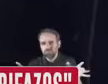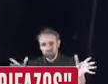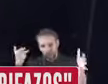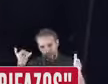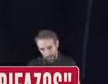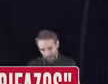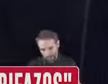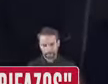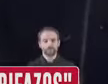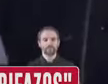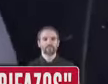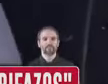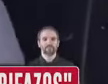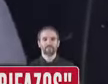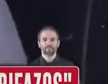hoy